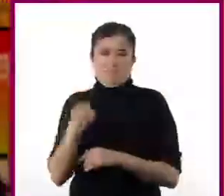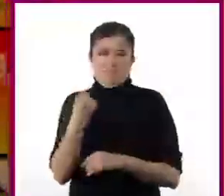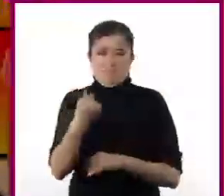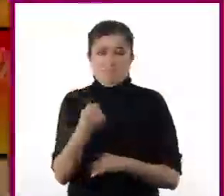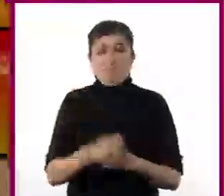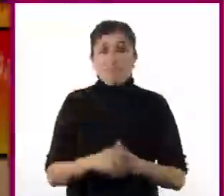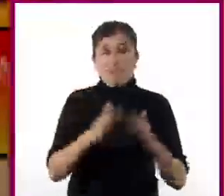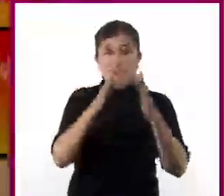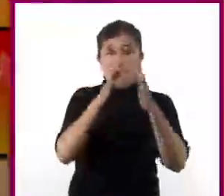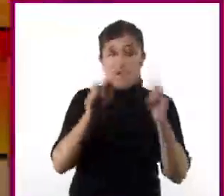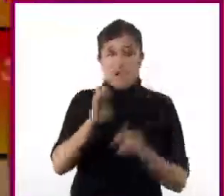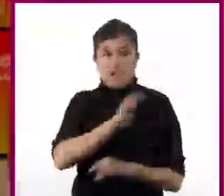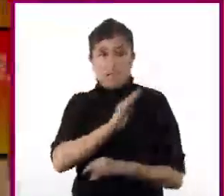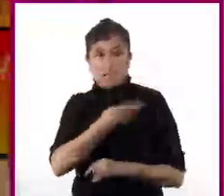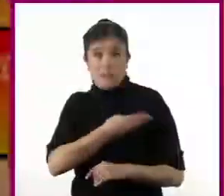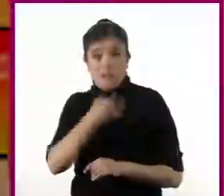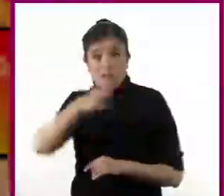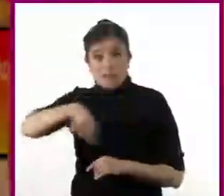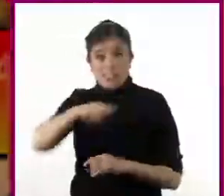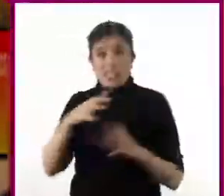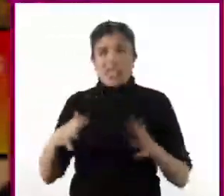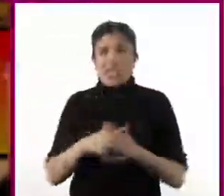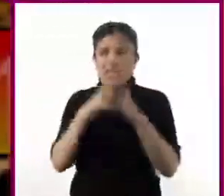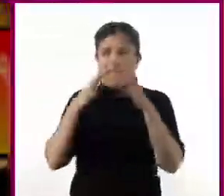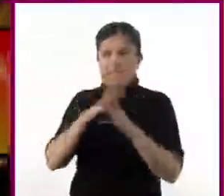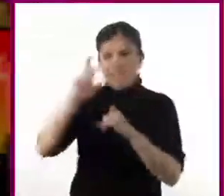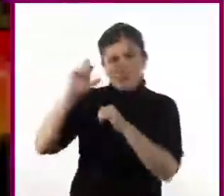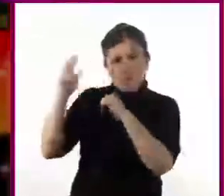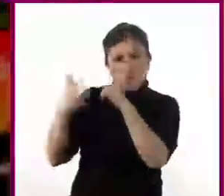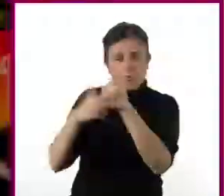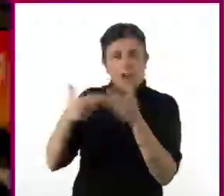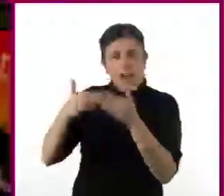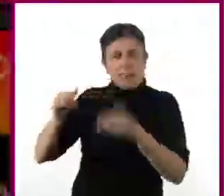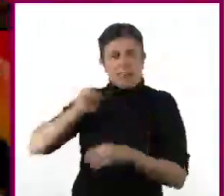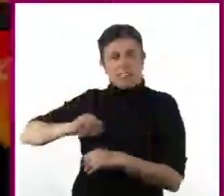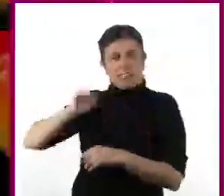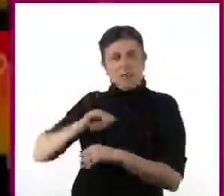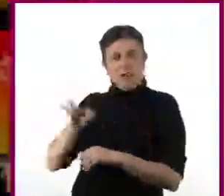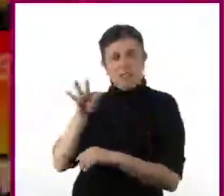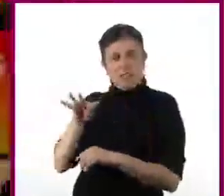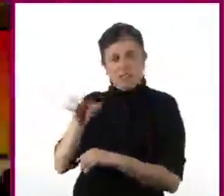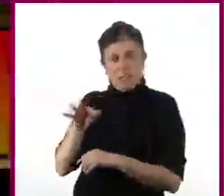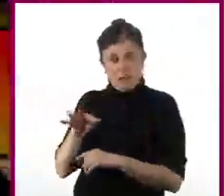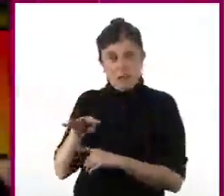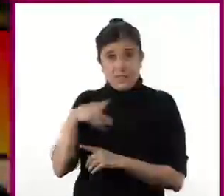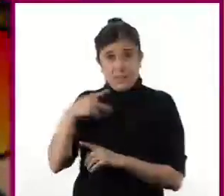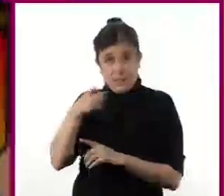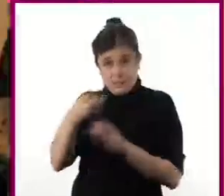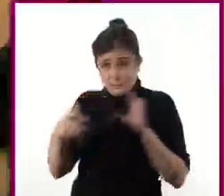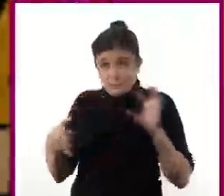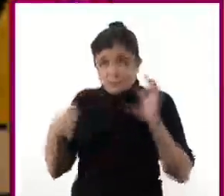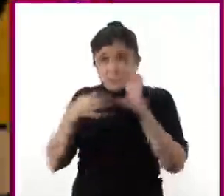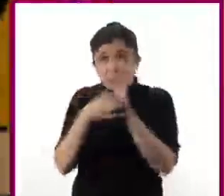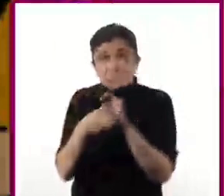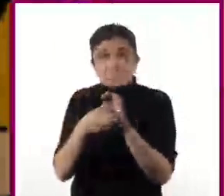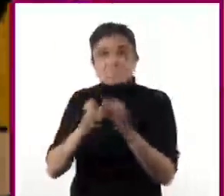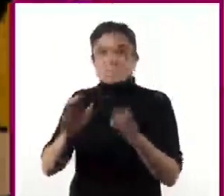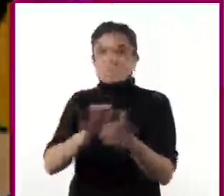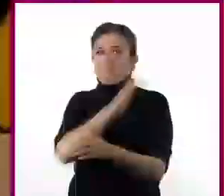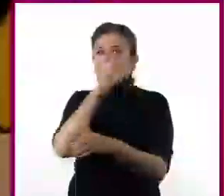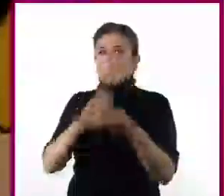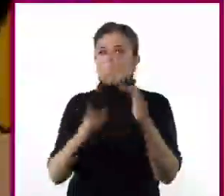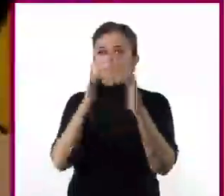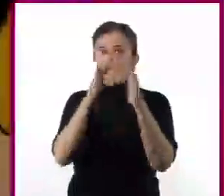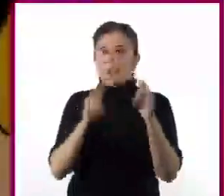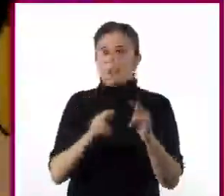España fueron aliadas en la mayoría de las guerras europeas antes del siglo XIX, pero esta alianza terminó súbitamente cuando